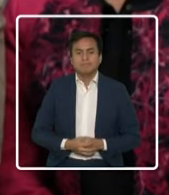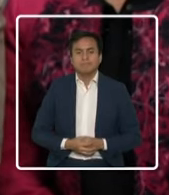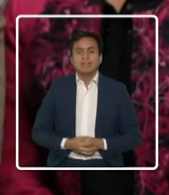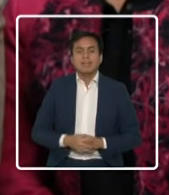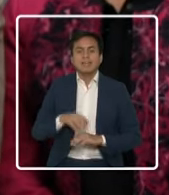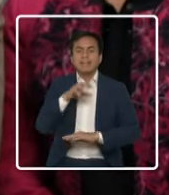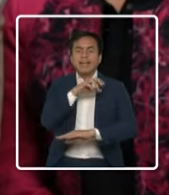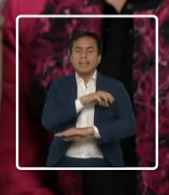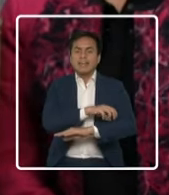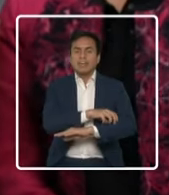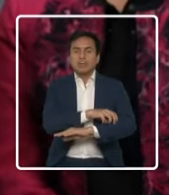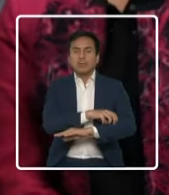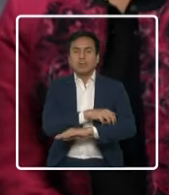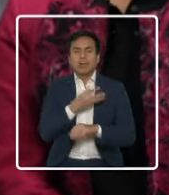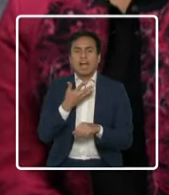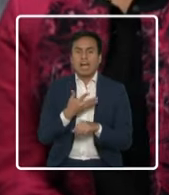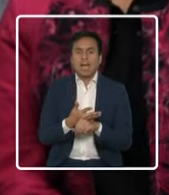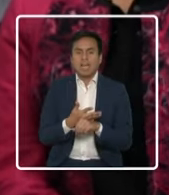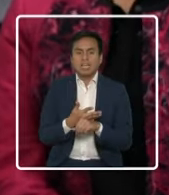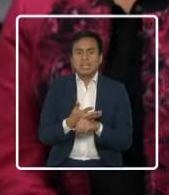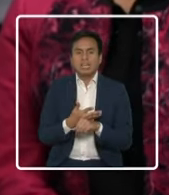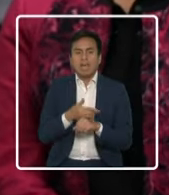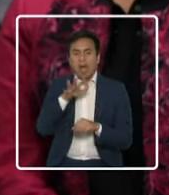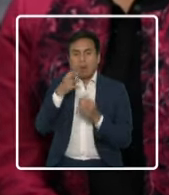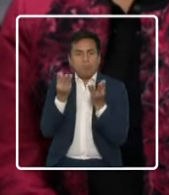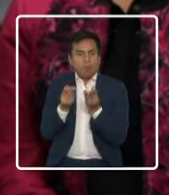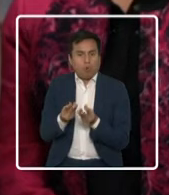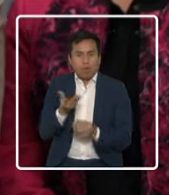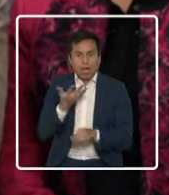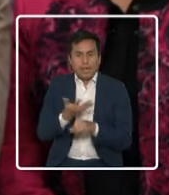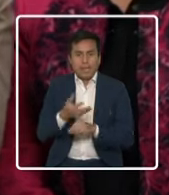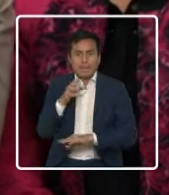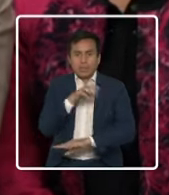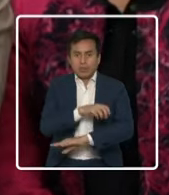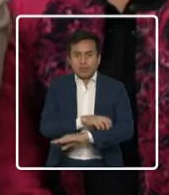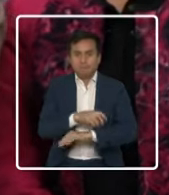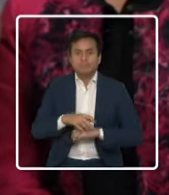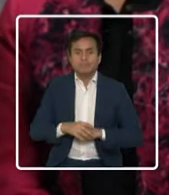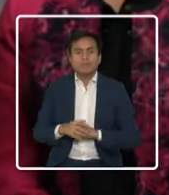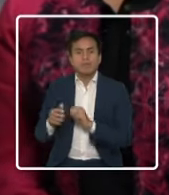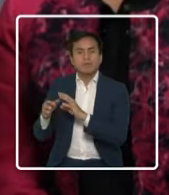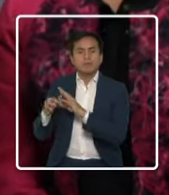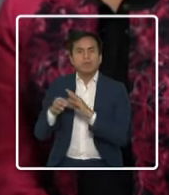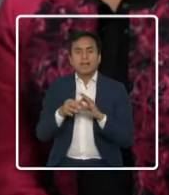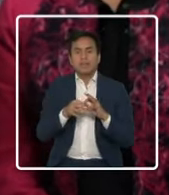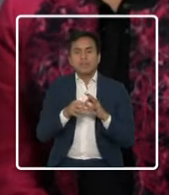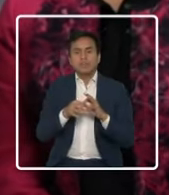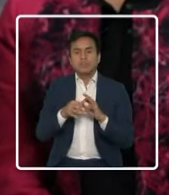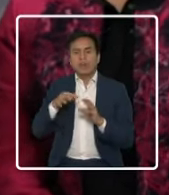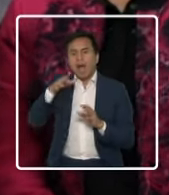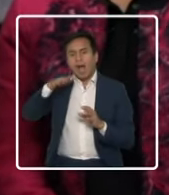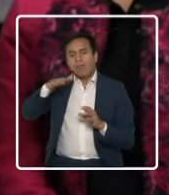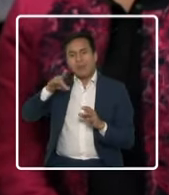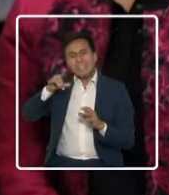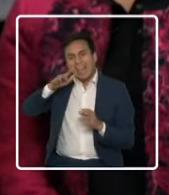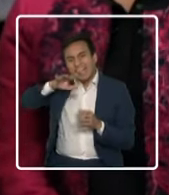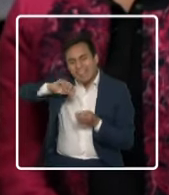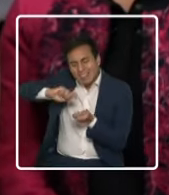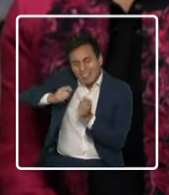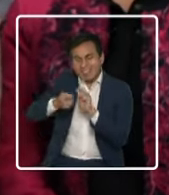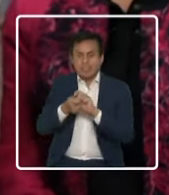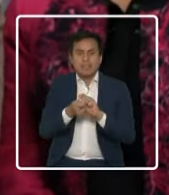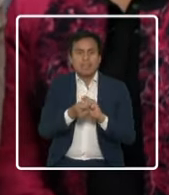el presidente no había tenido actividades donde se le permitiera a la prensa preguntar. Además, entre medio de toda